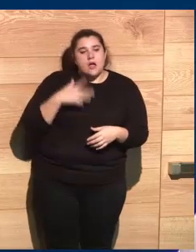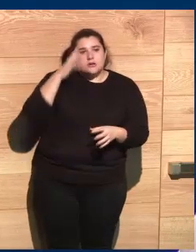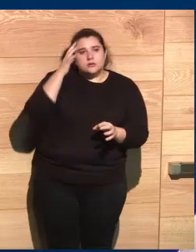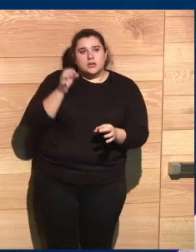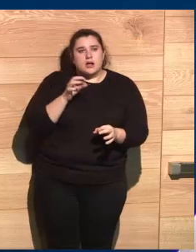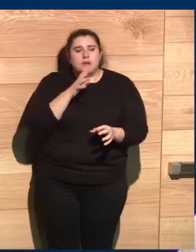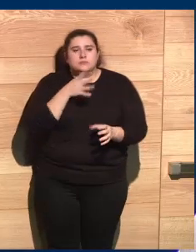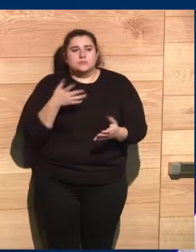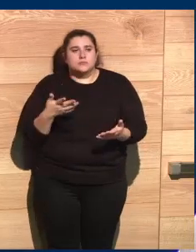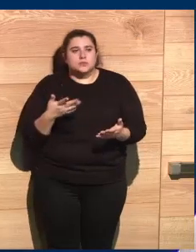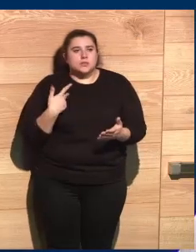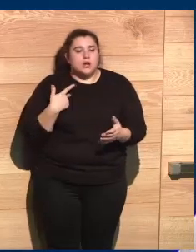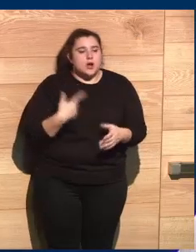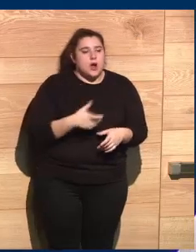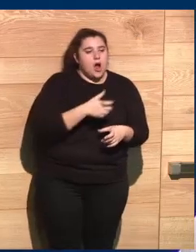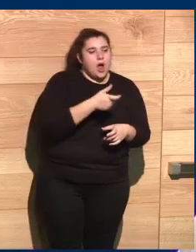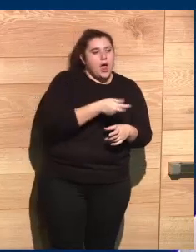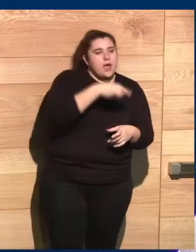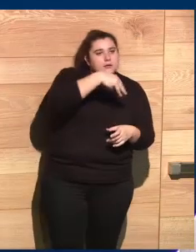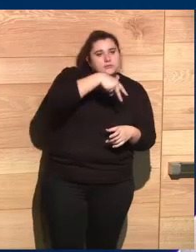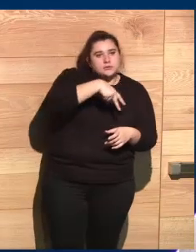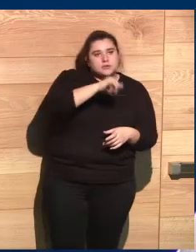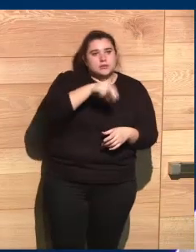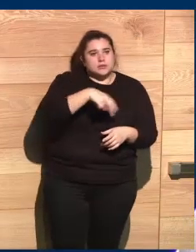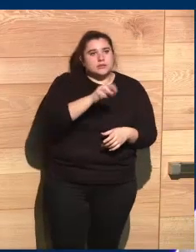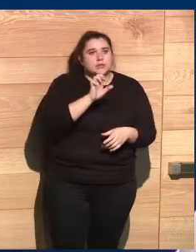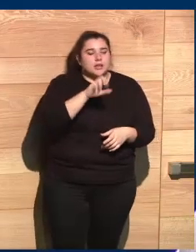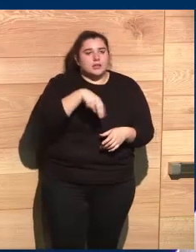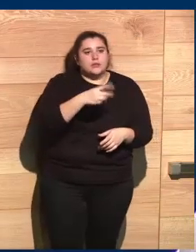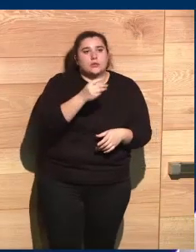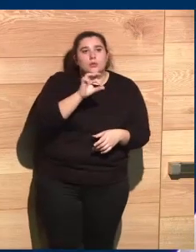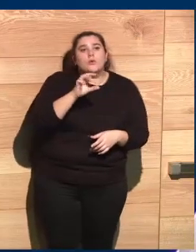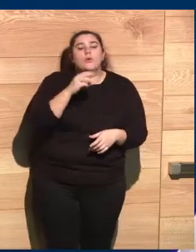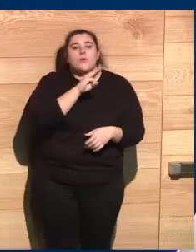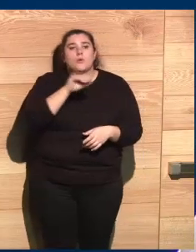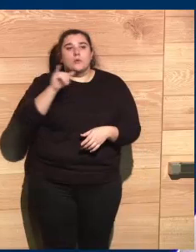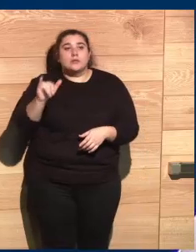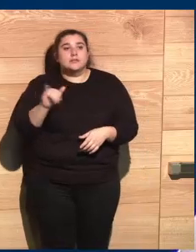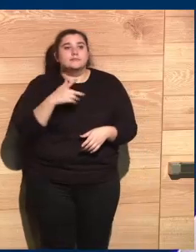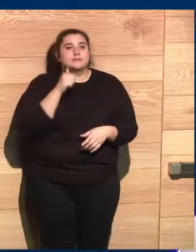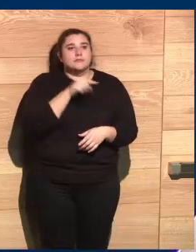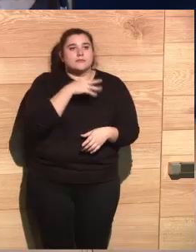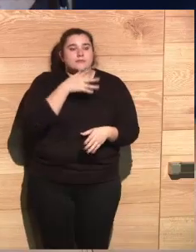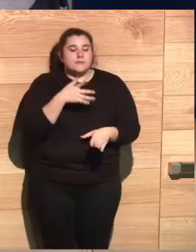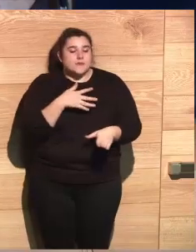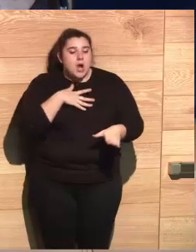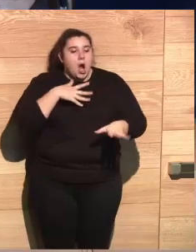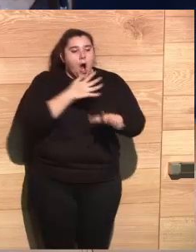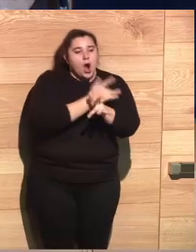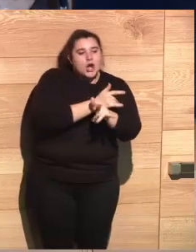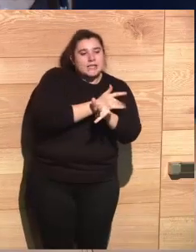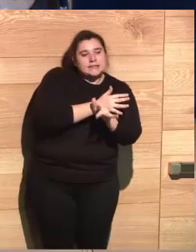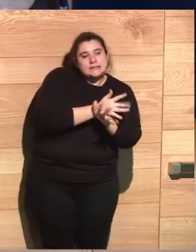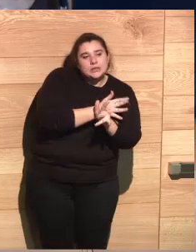Nintendo Wii y como a los 3 meses todo el mundo la metió en el armario es porque todos parecemos un poco tontos cuando jugamos. La tabla esta. La tabla es lo